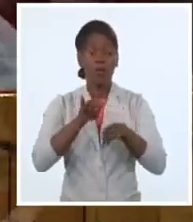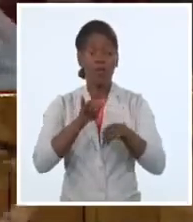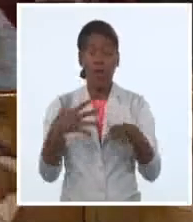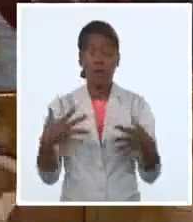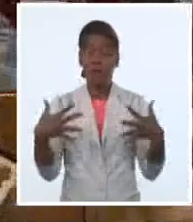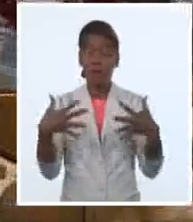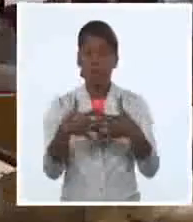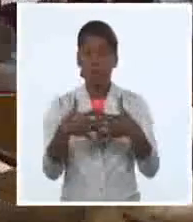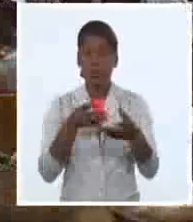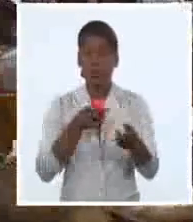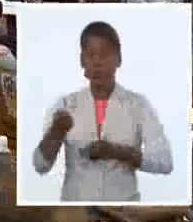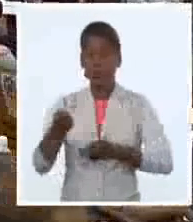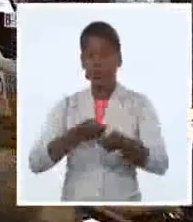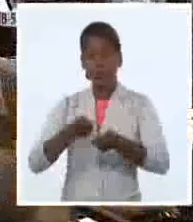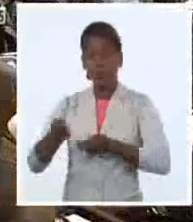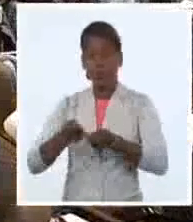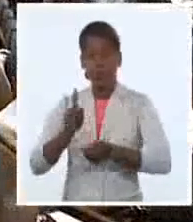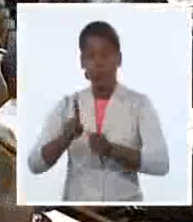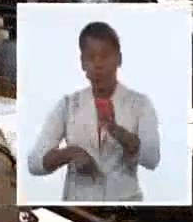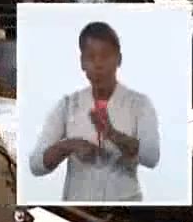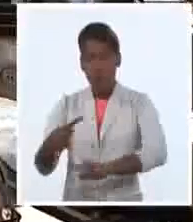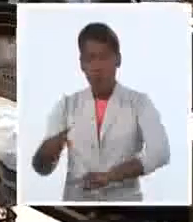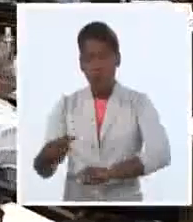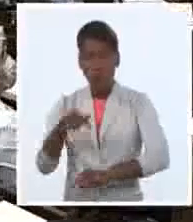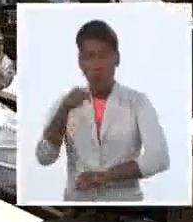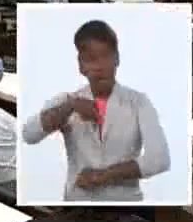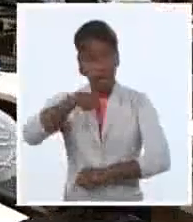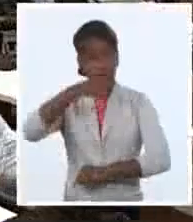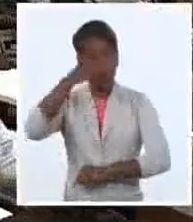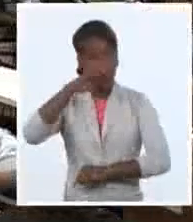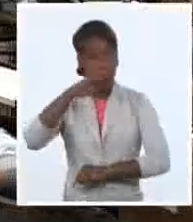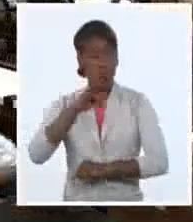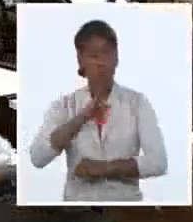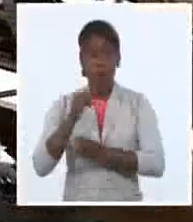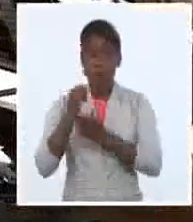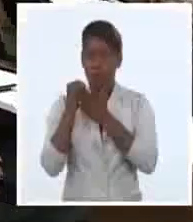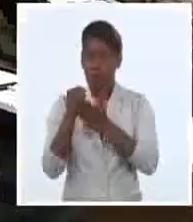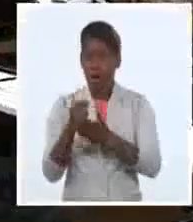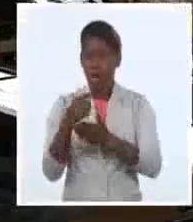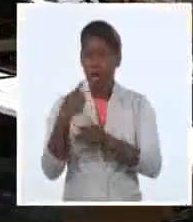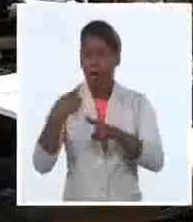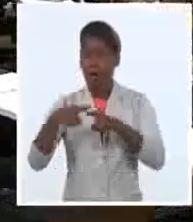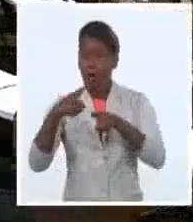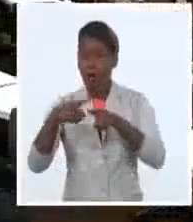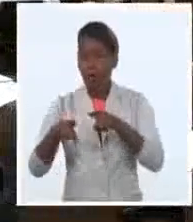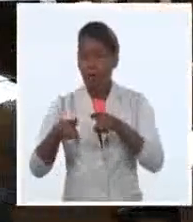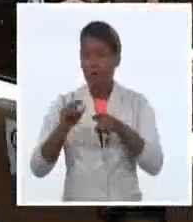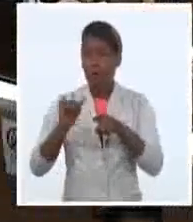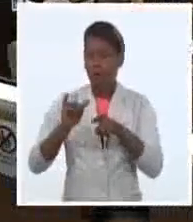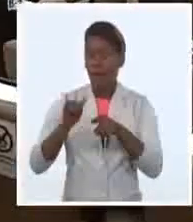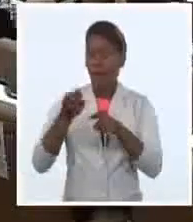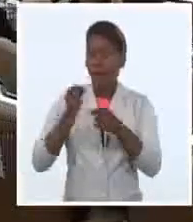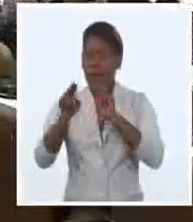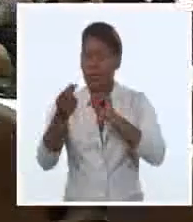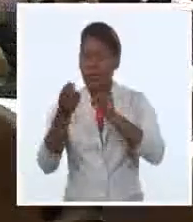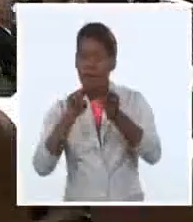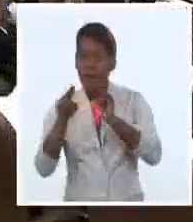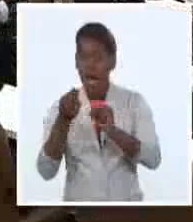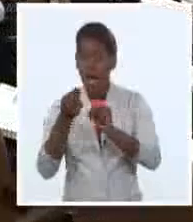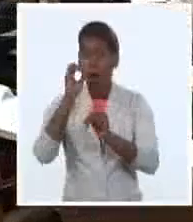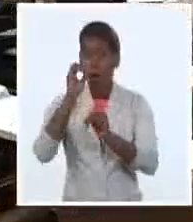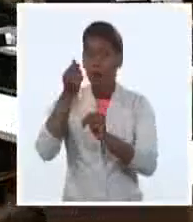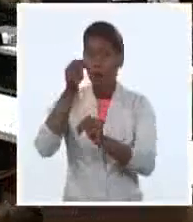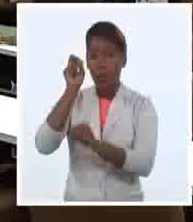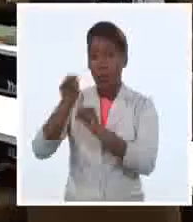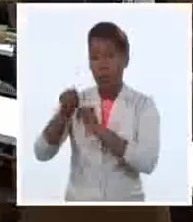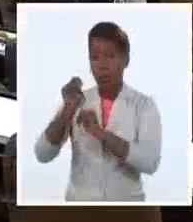Les brindan orientación, estímulo, apoyo logístico y de manera directa o indirecta financian sus